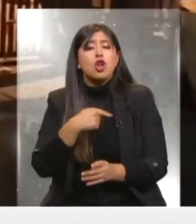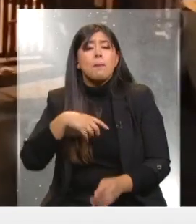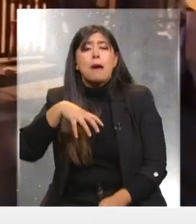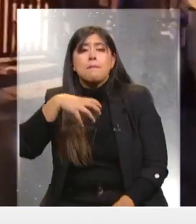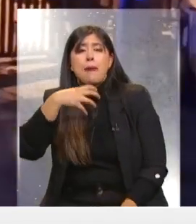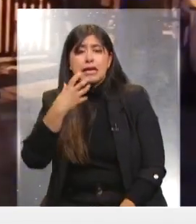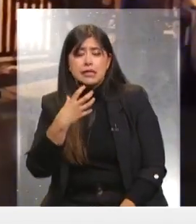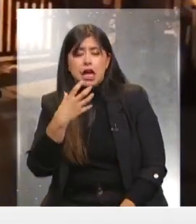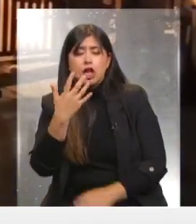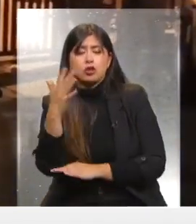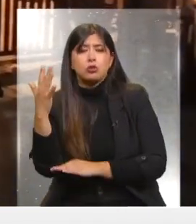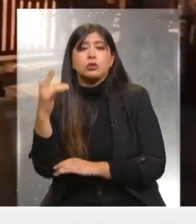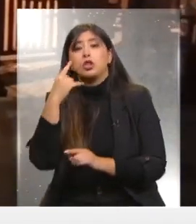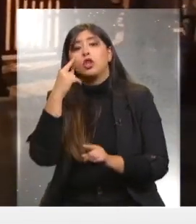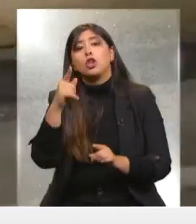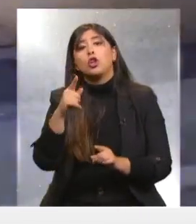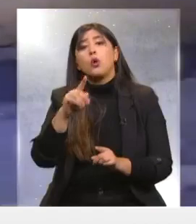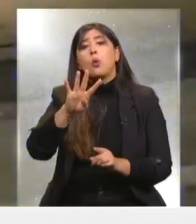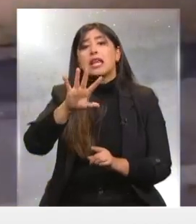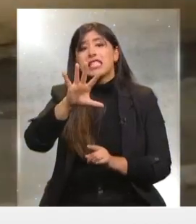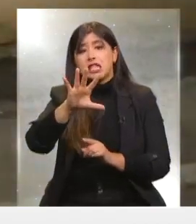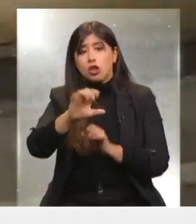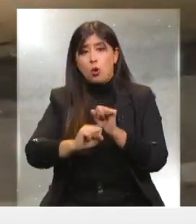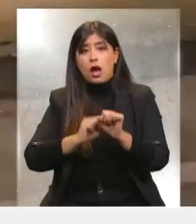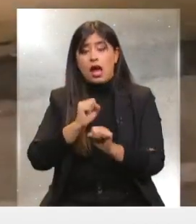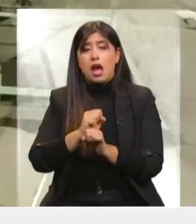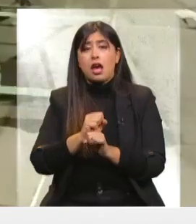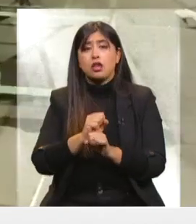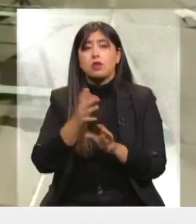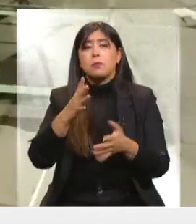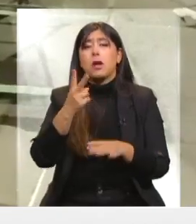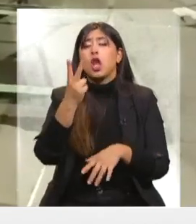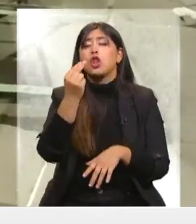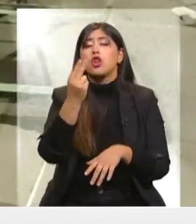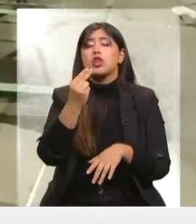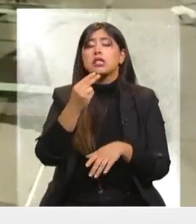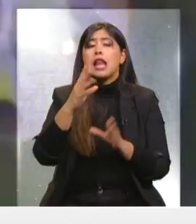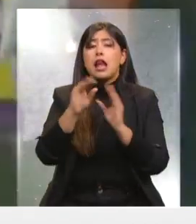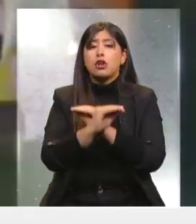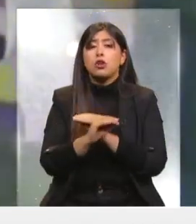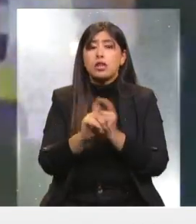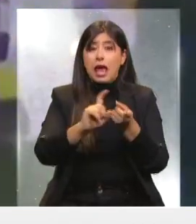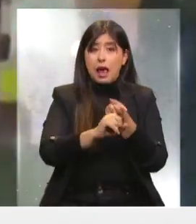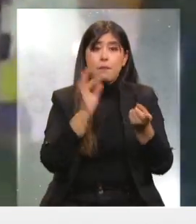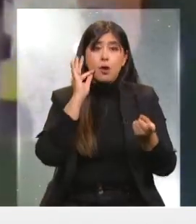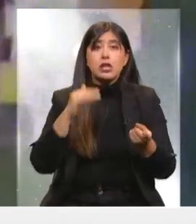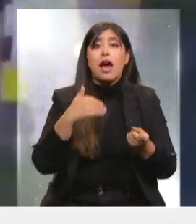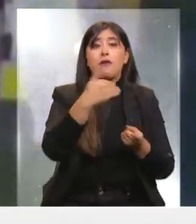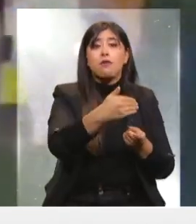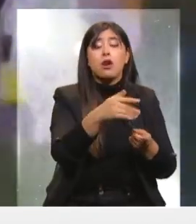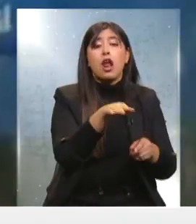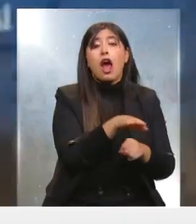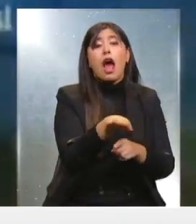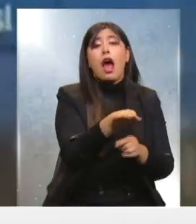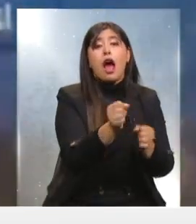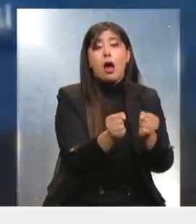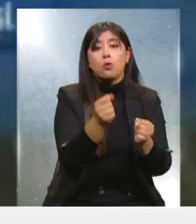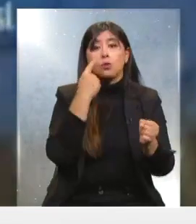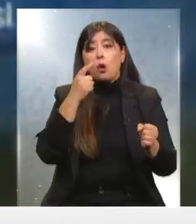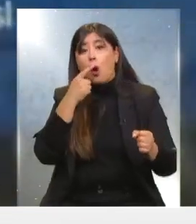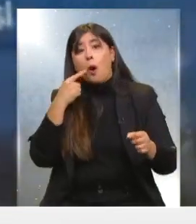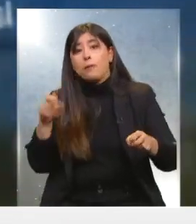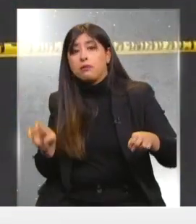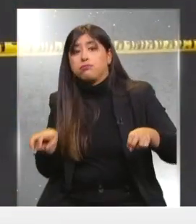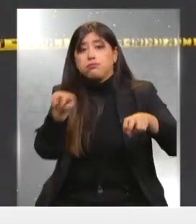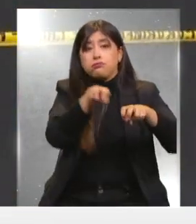Pasada la medianoche, un sujeto de 45 años salía de cumplir una condena. Afuera estaba su esposa esperándolo en un vehículo. Cuando subió al auto,